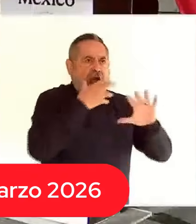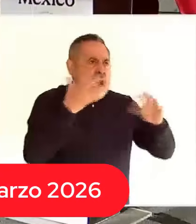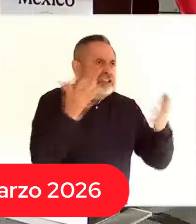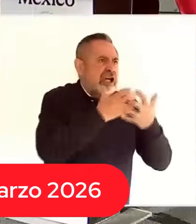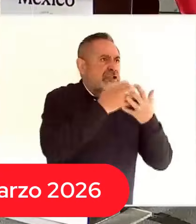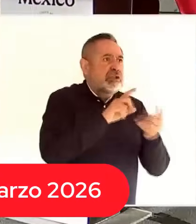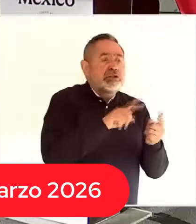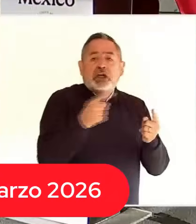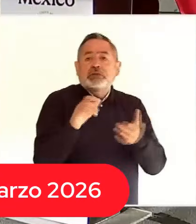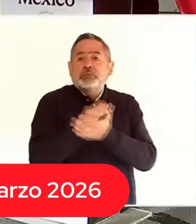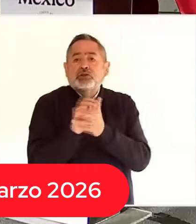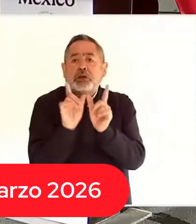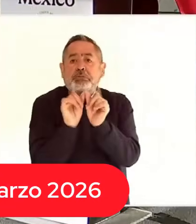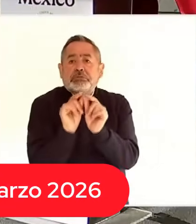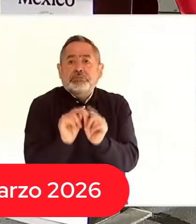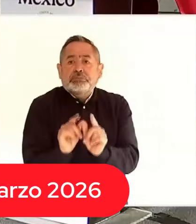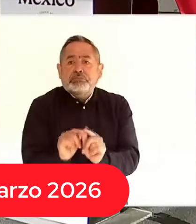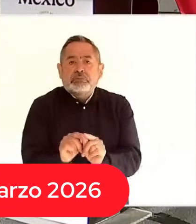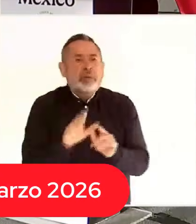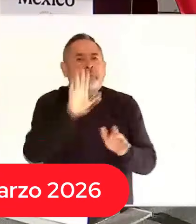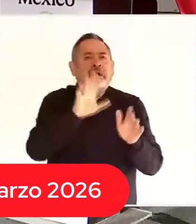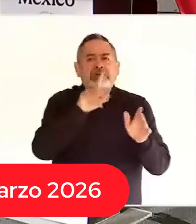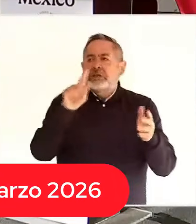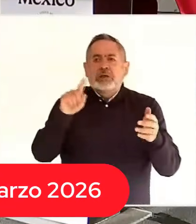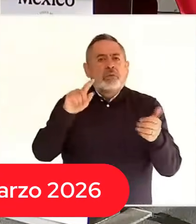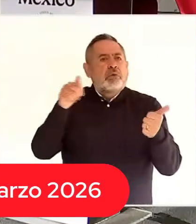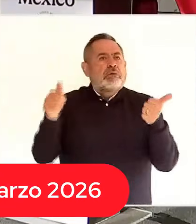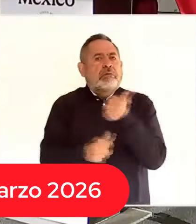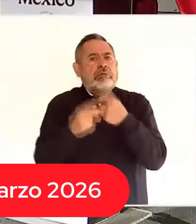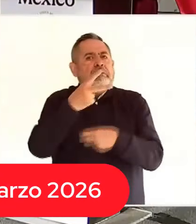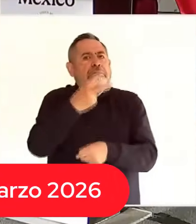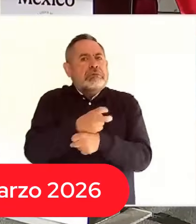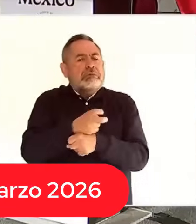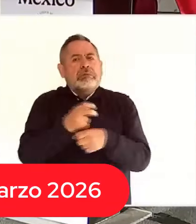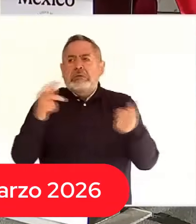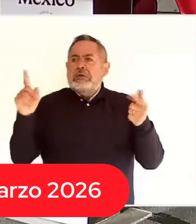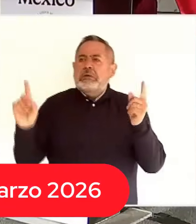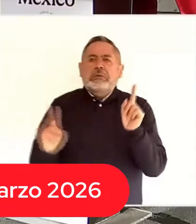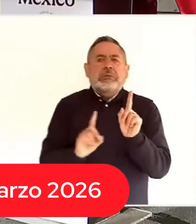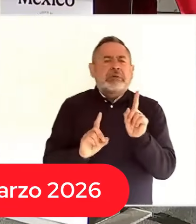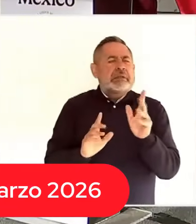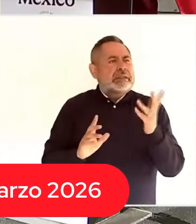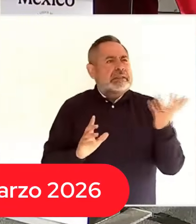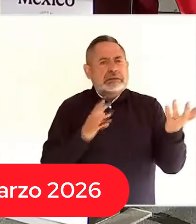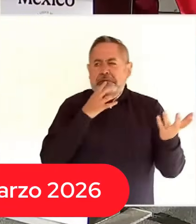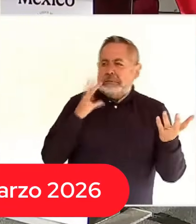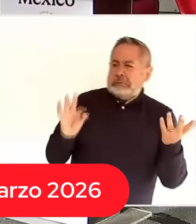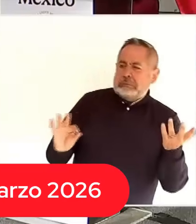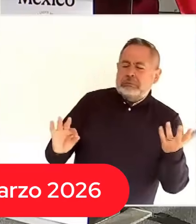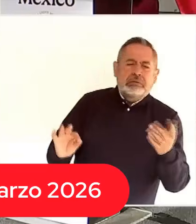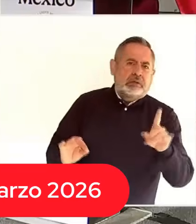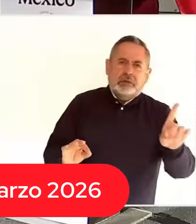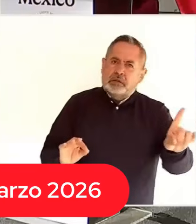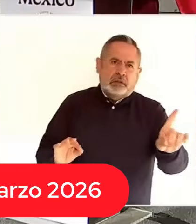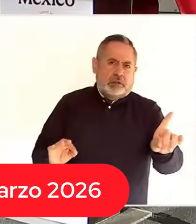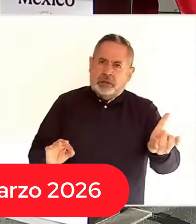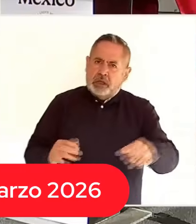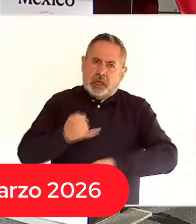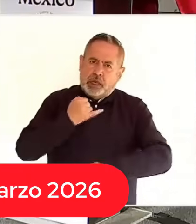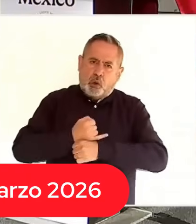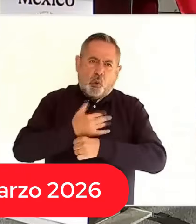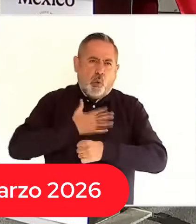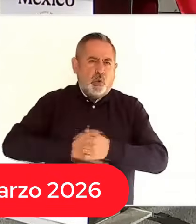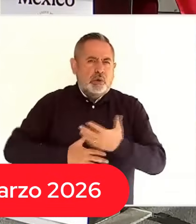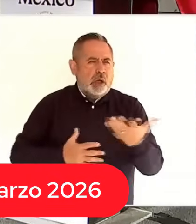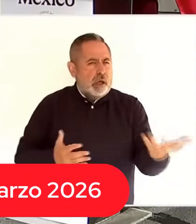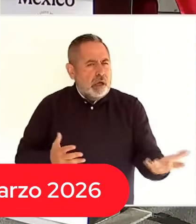al protagonismo masculino. Esta minimización no solo es injusta, sino que también